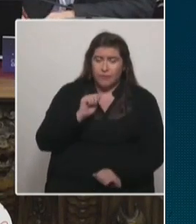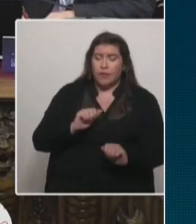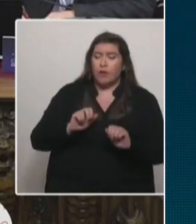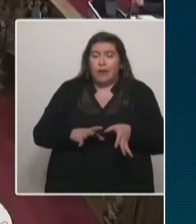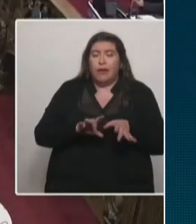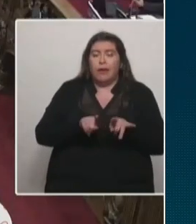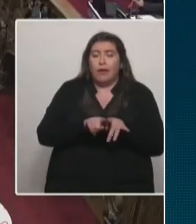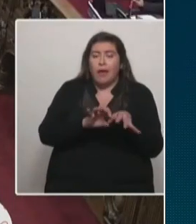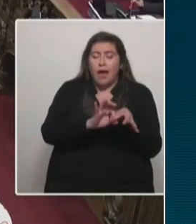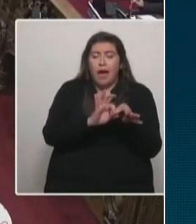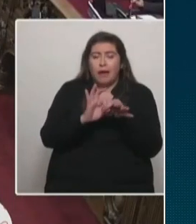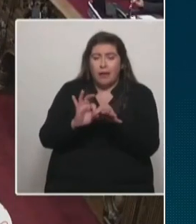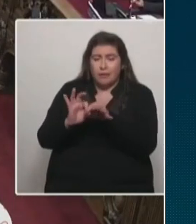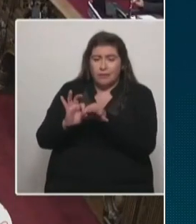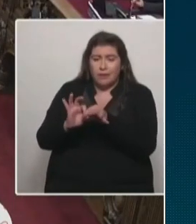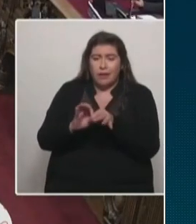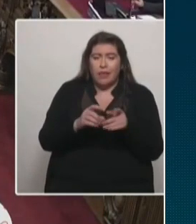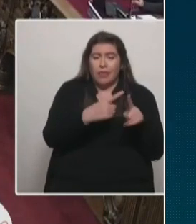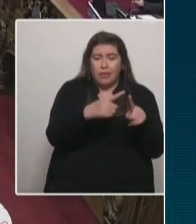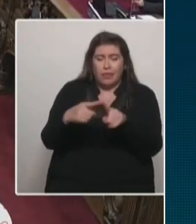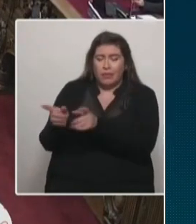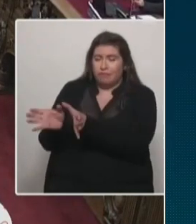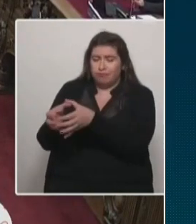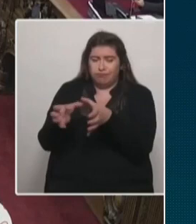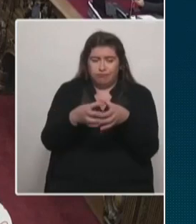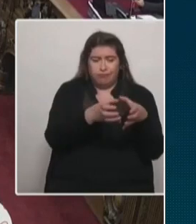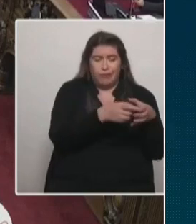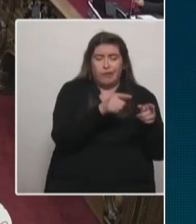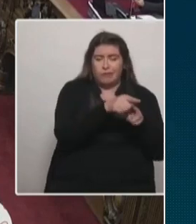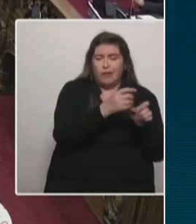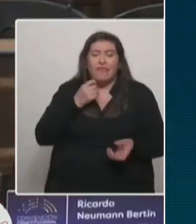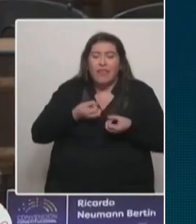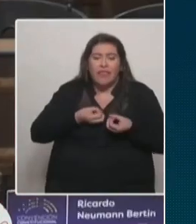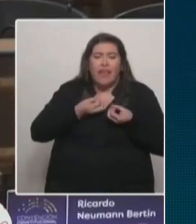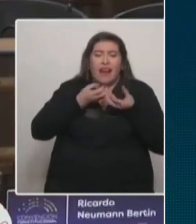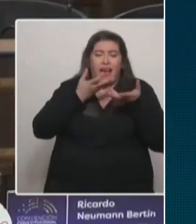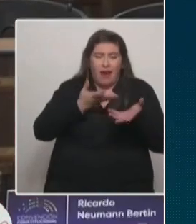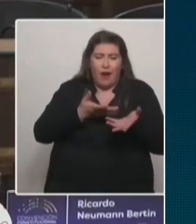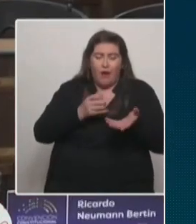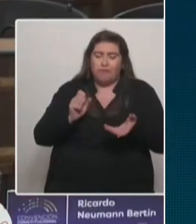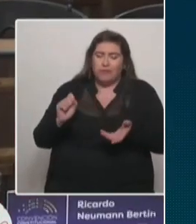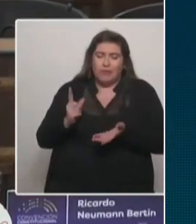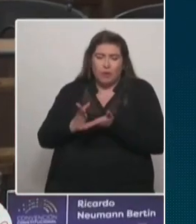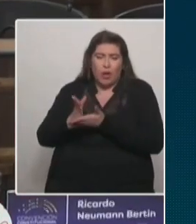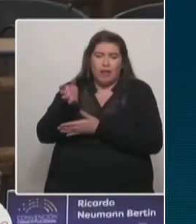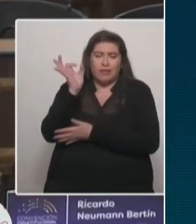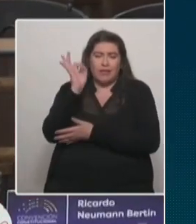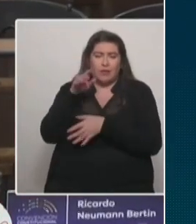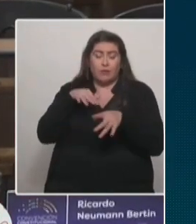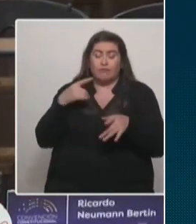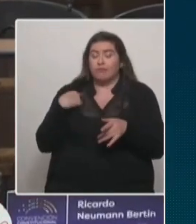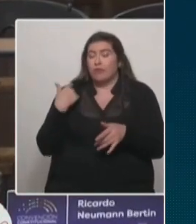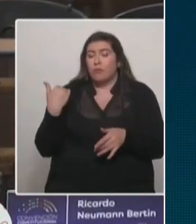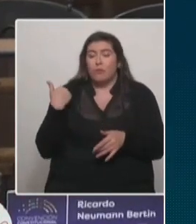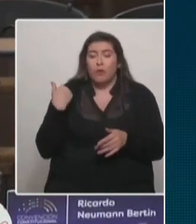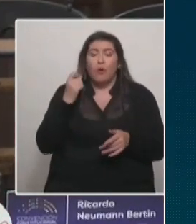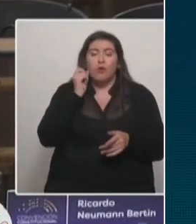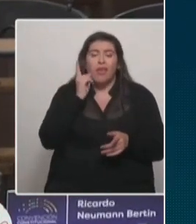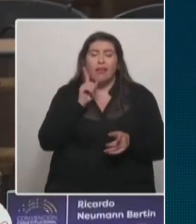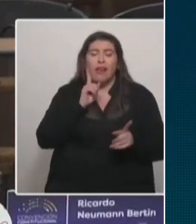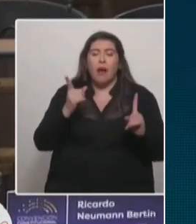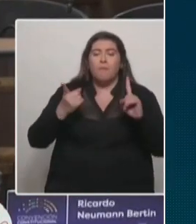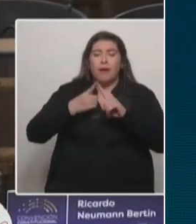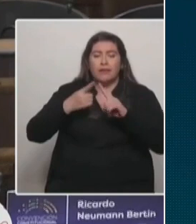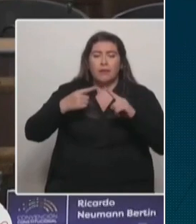comisión por ejemplo derecho humano ojo la comisión de derechos humanos obtuvo para su creación votación desde la lista del pueblo hasta aquí le vamos de un buen